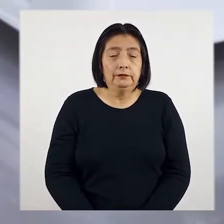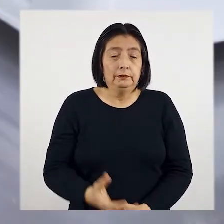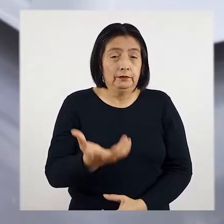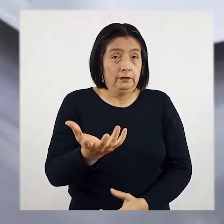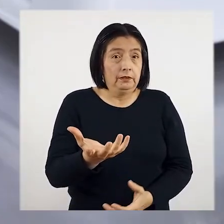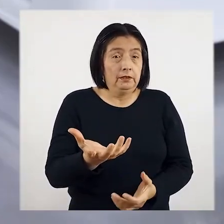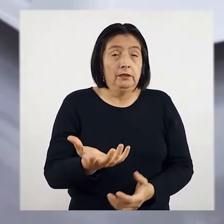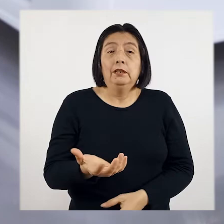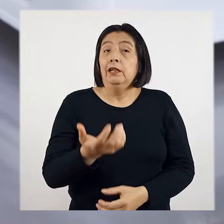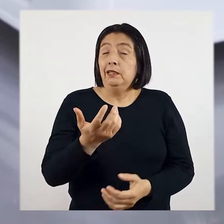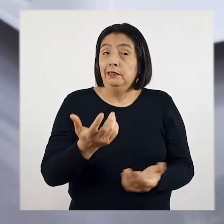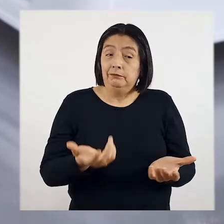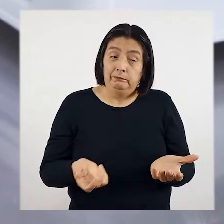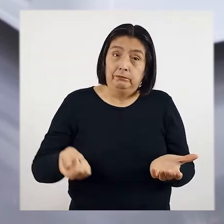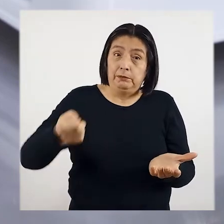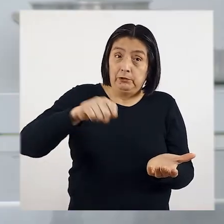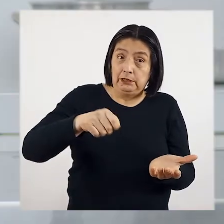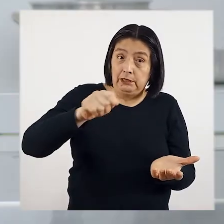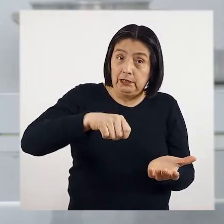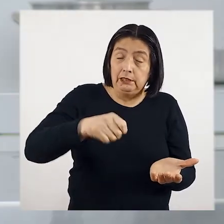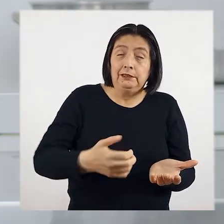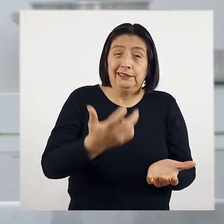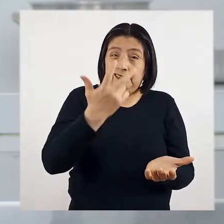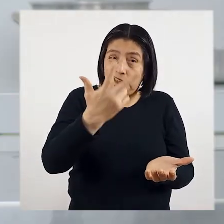Agregamos 3 cucharadas de arroz.